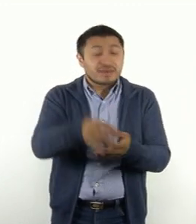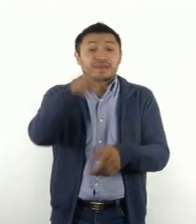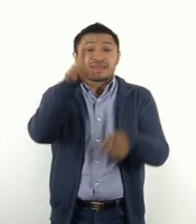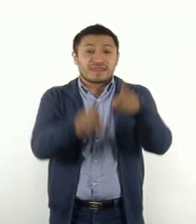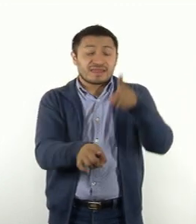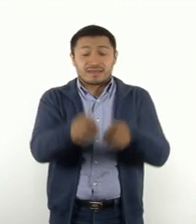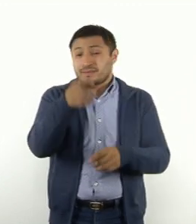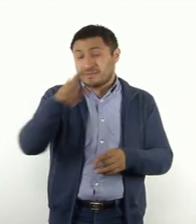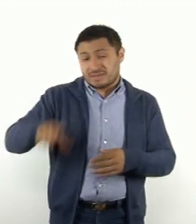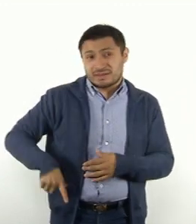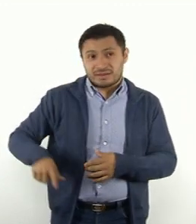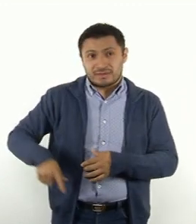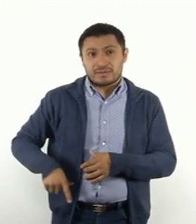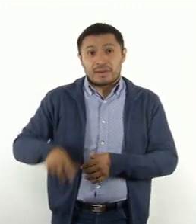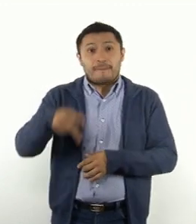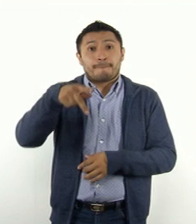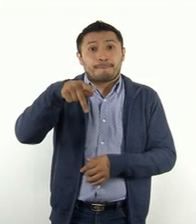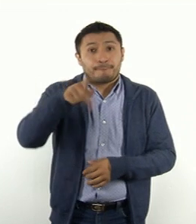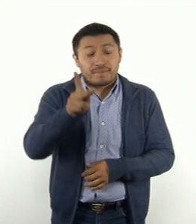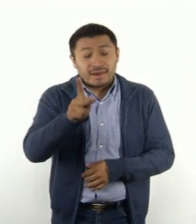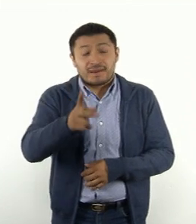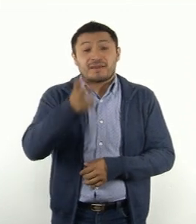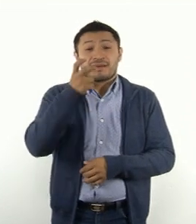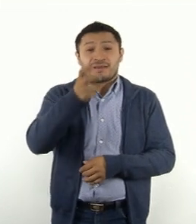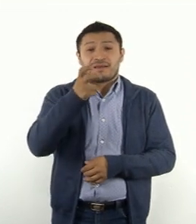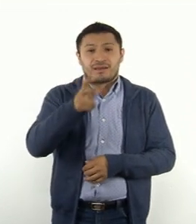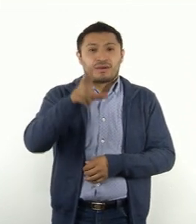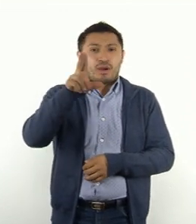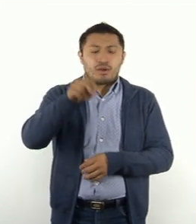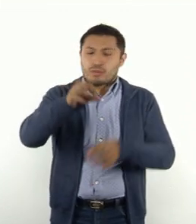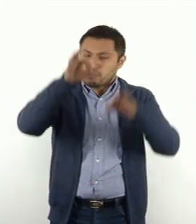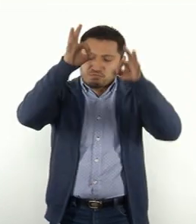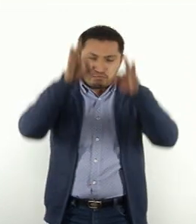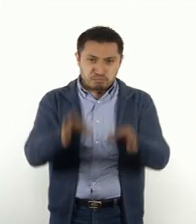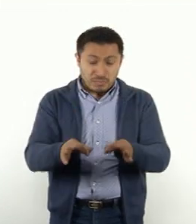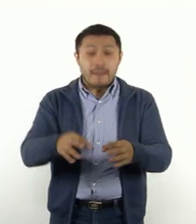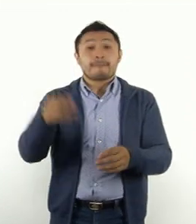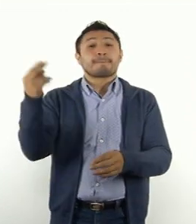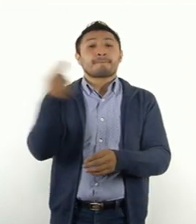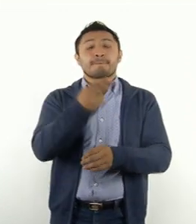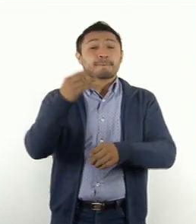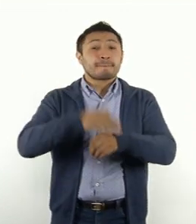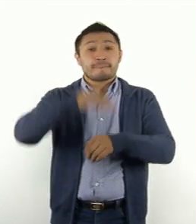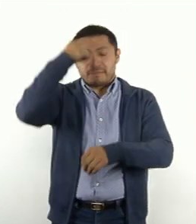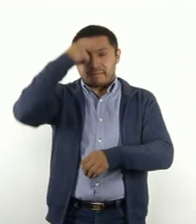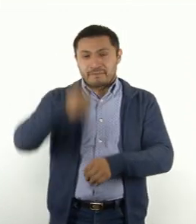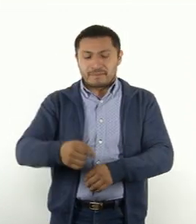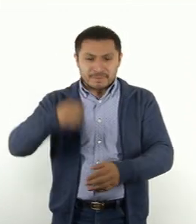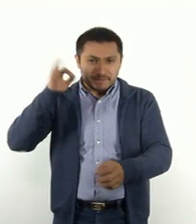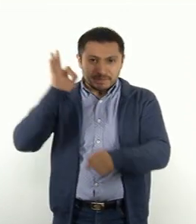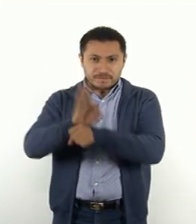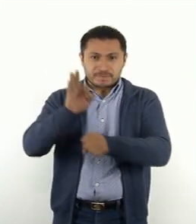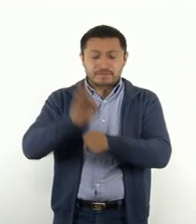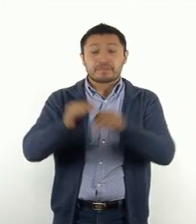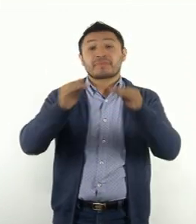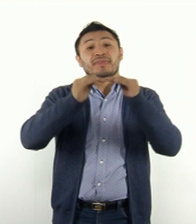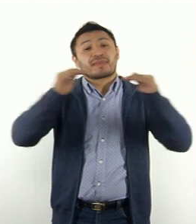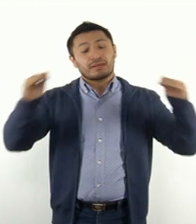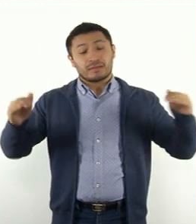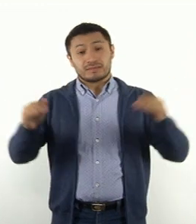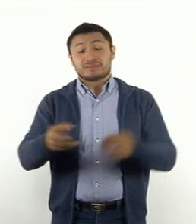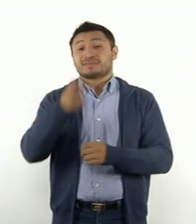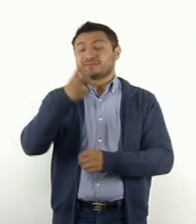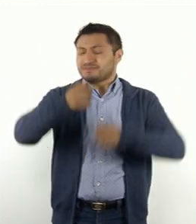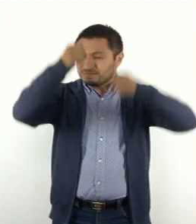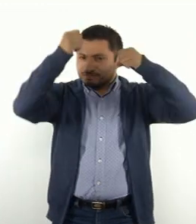esta. Sin embargo, esto no basta para garantizar la democracia. La garantía se da